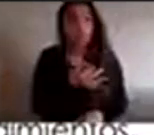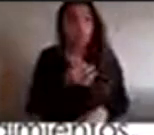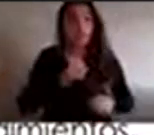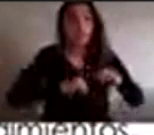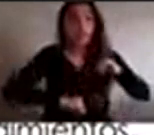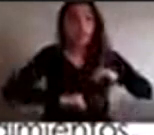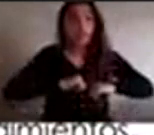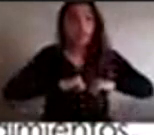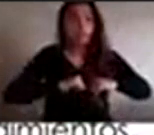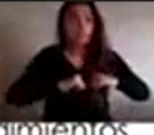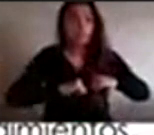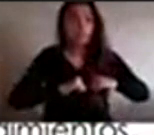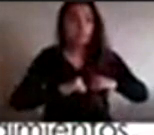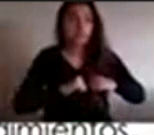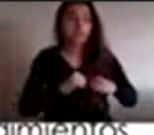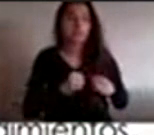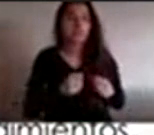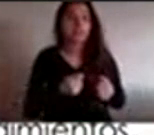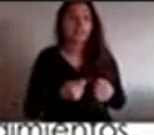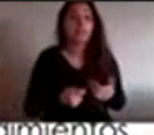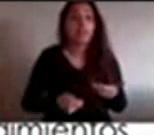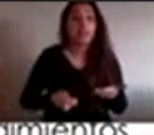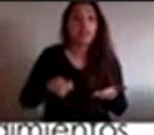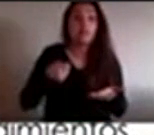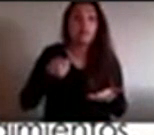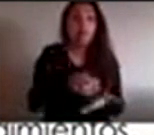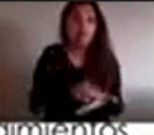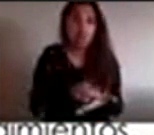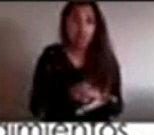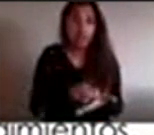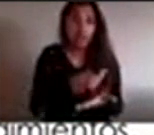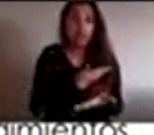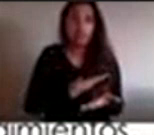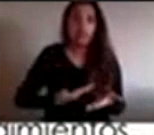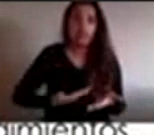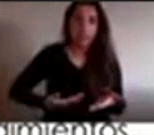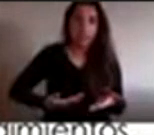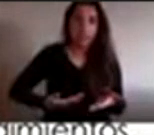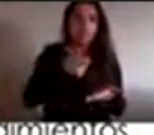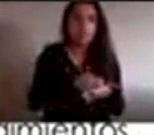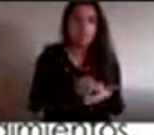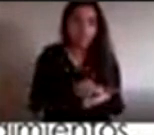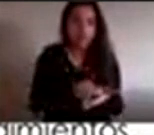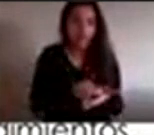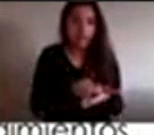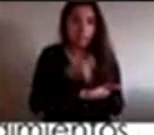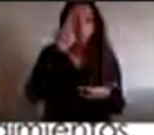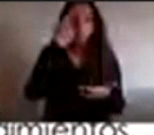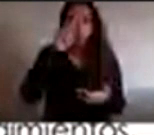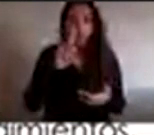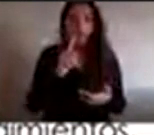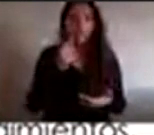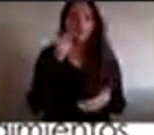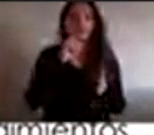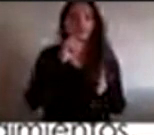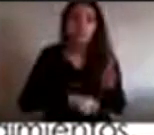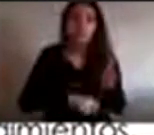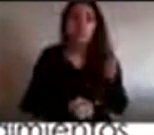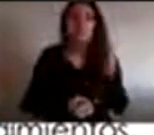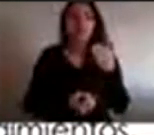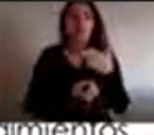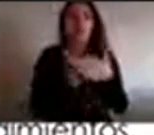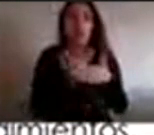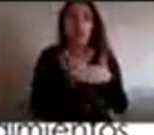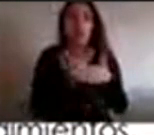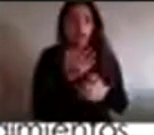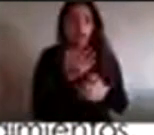de la ley de protección al empleo que les había comentado antes, promover la contratación de nuevos trabajadores, y esto con